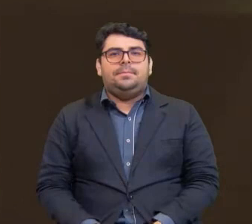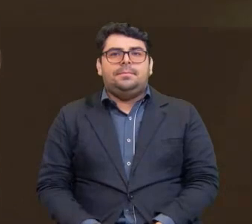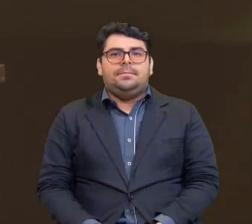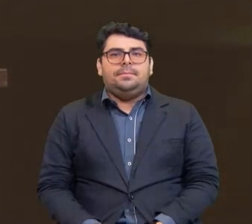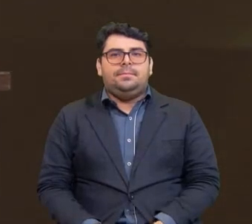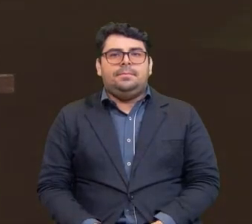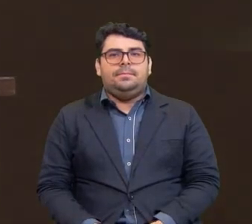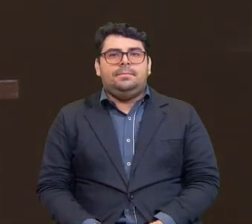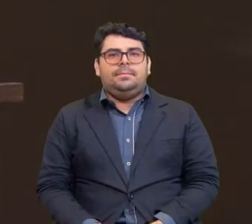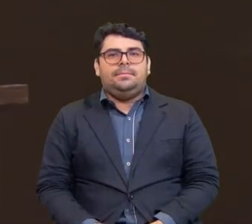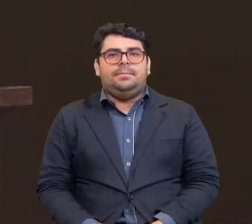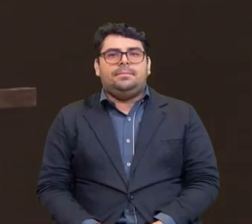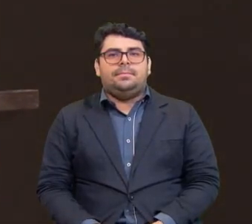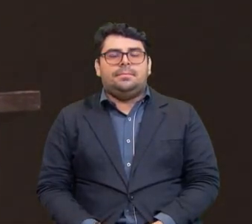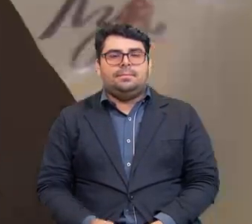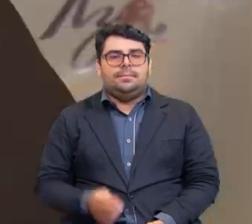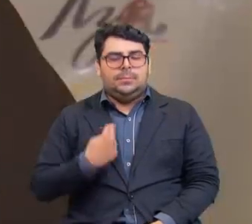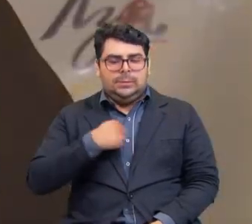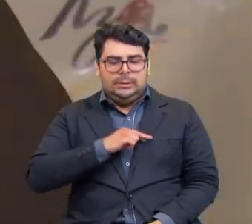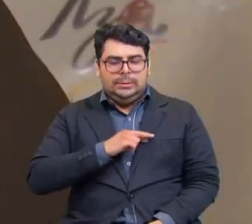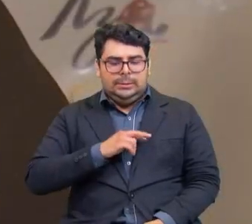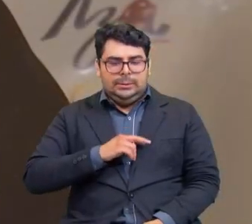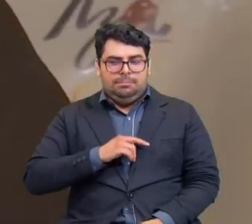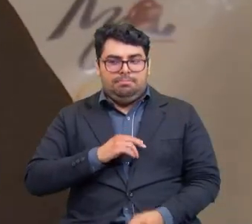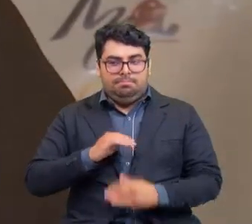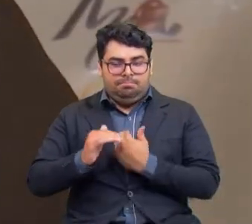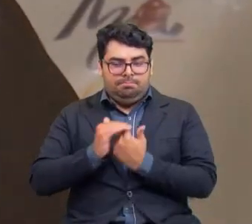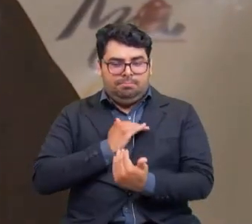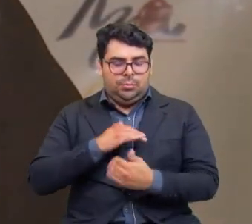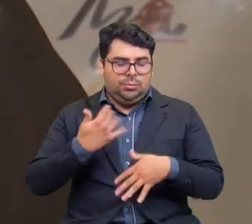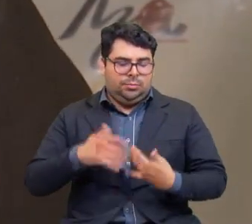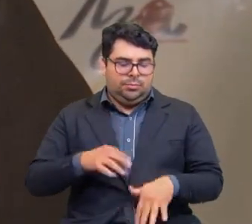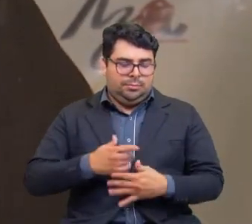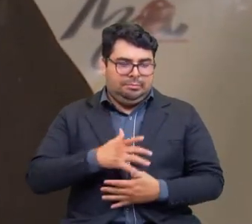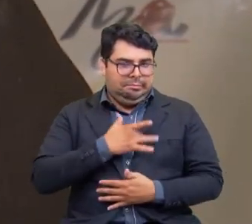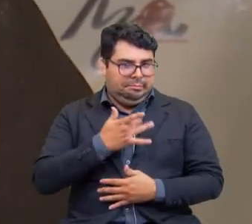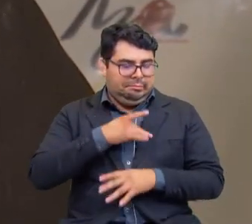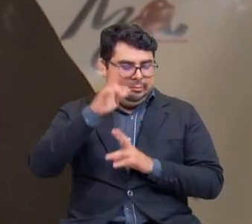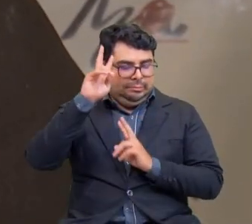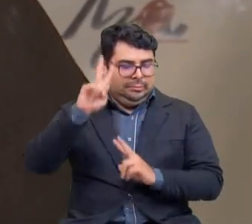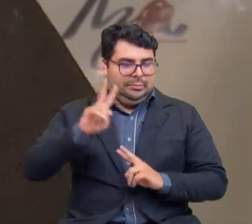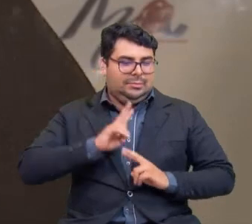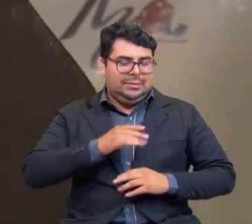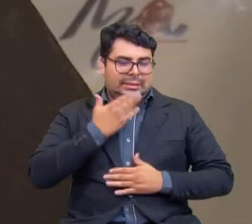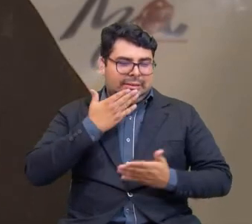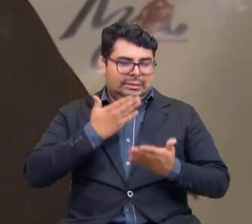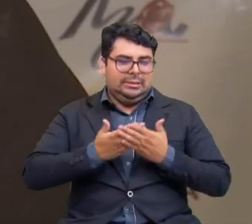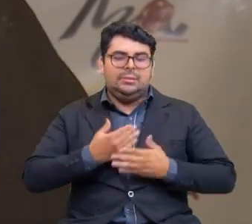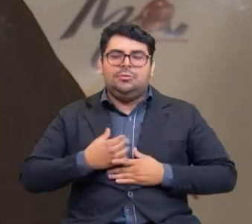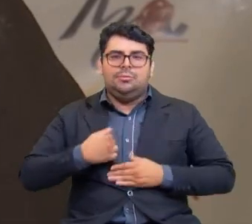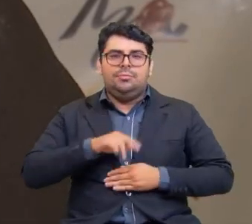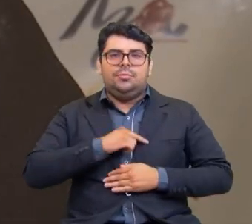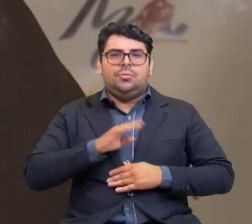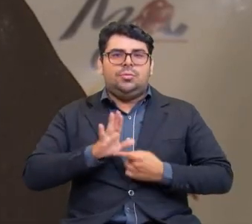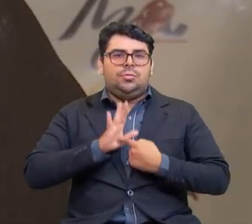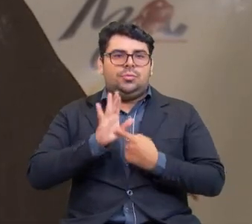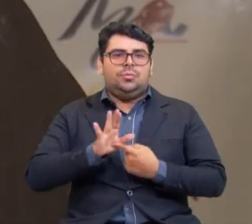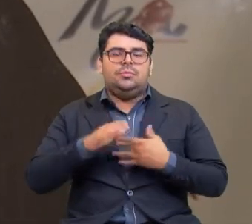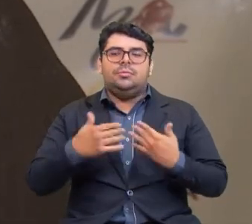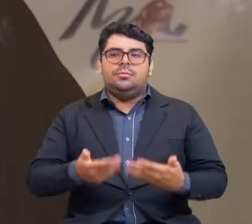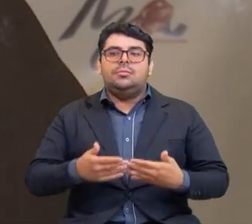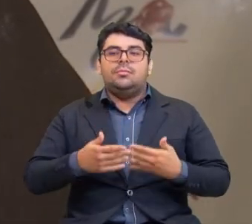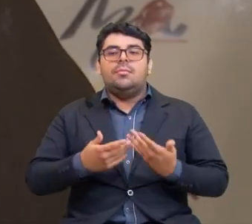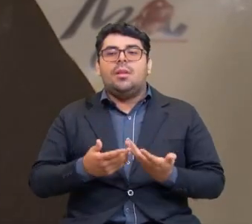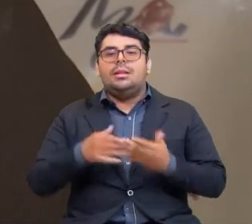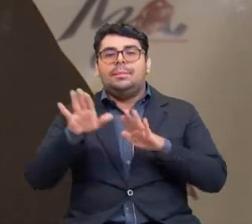Estamos realmente honrados de esta invitación que se le hace a Canal Tro y, por supuesto, hablar en nombre de la televisión pública de Colombia nos llena